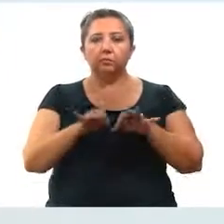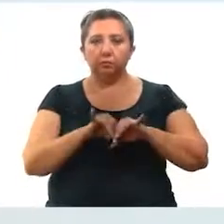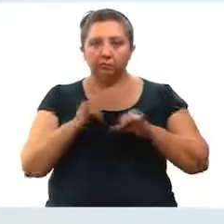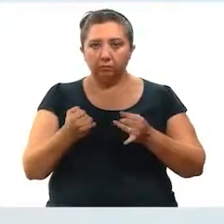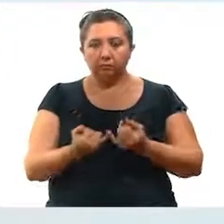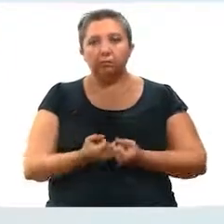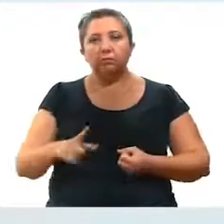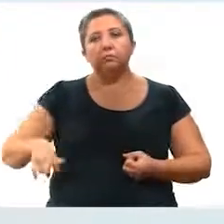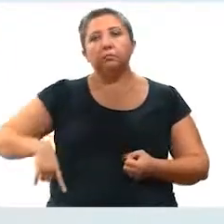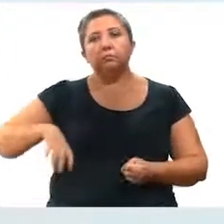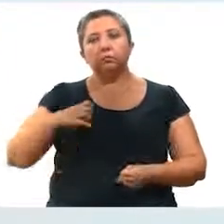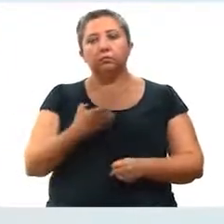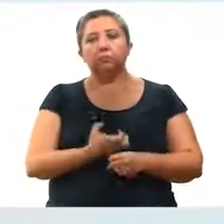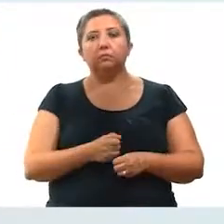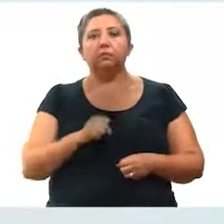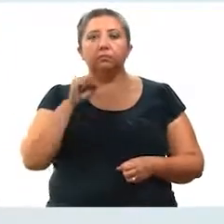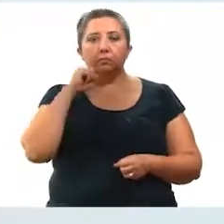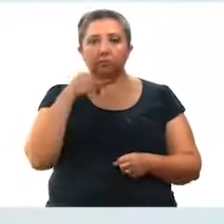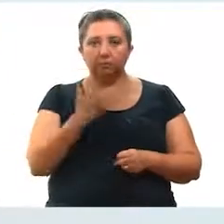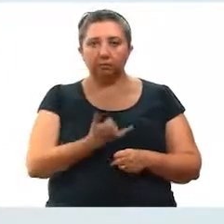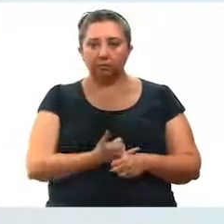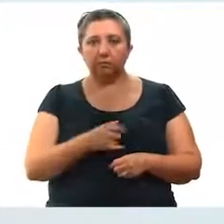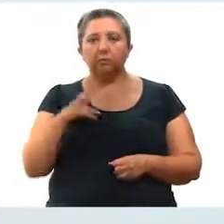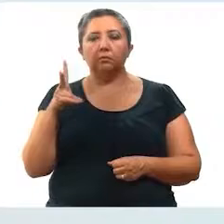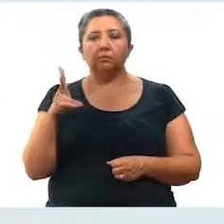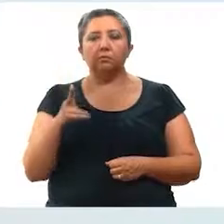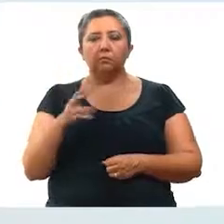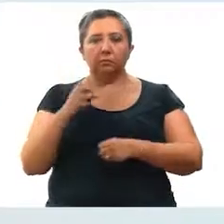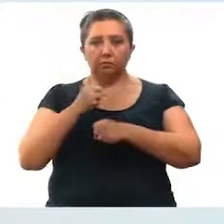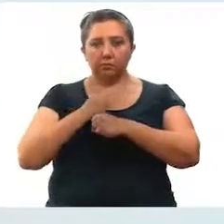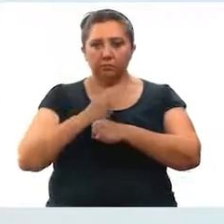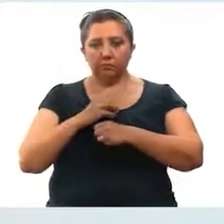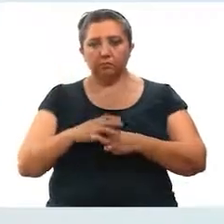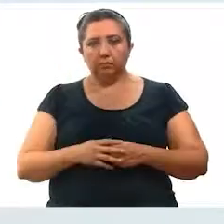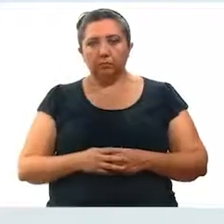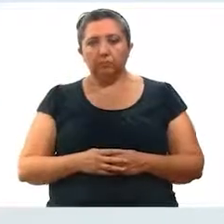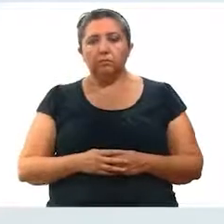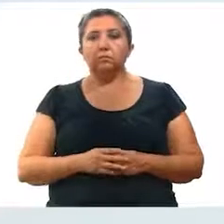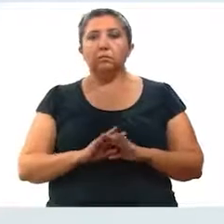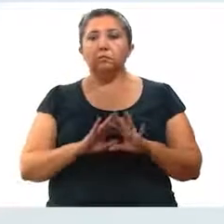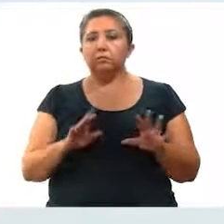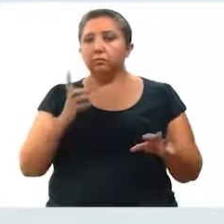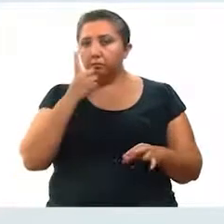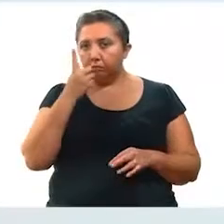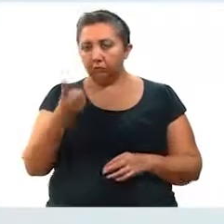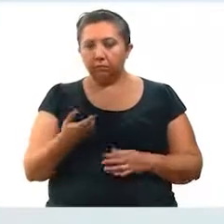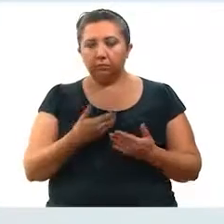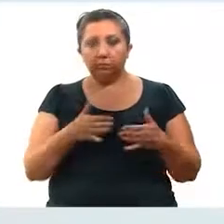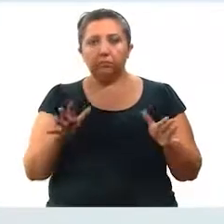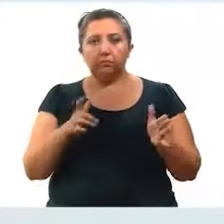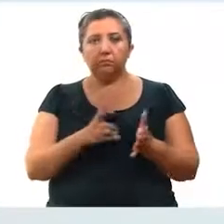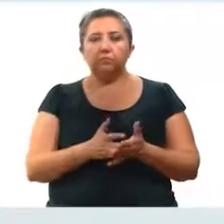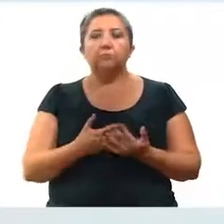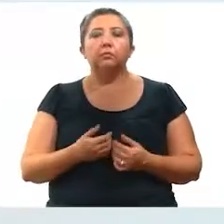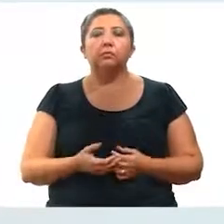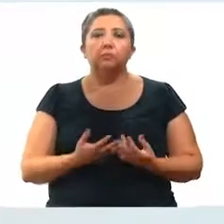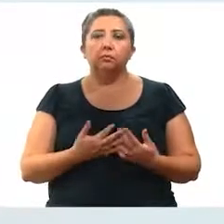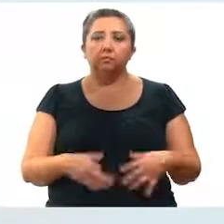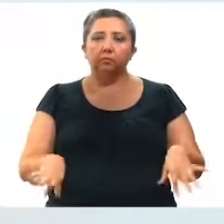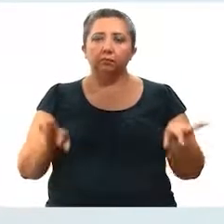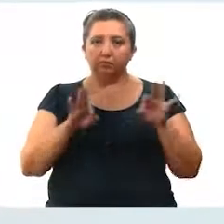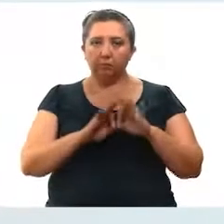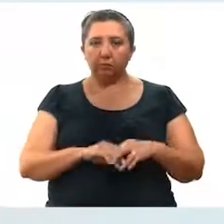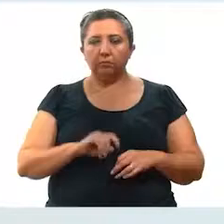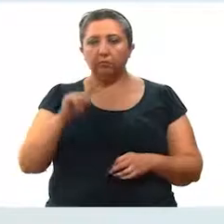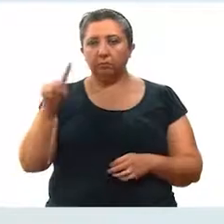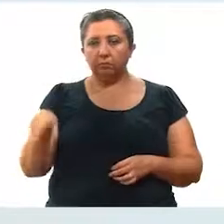manera conjunta, el Gobierno del Estado, la Secretaría de Bienestar y las Fuerzas Armadas. Como se ha señalado en la reapertura económica, los